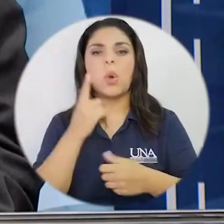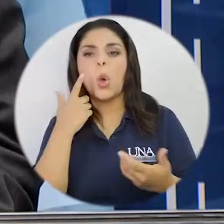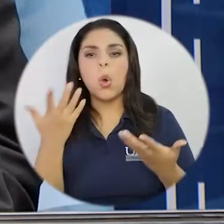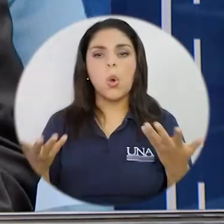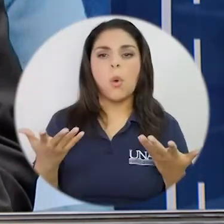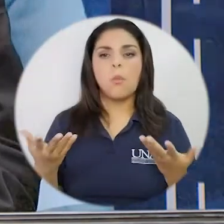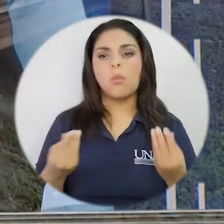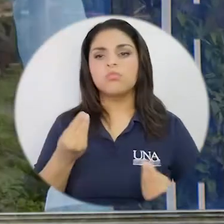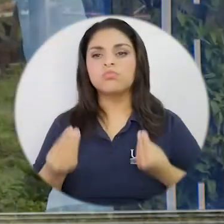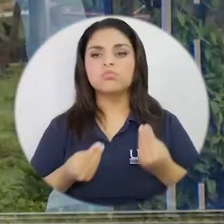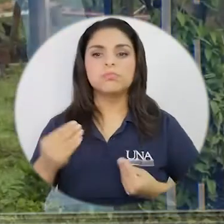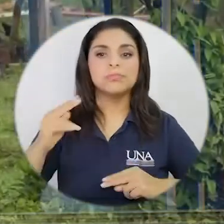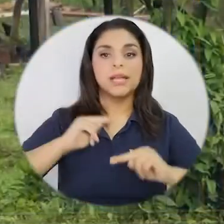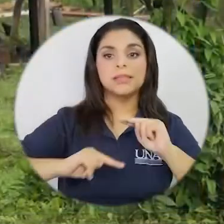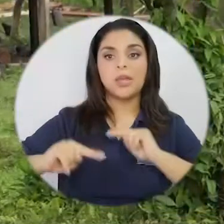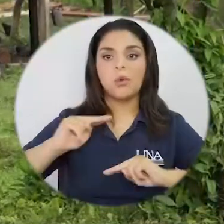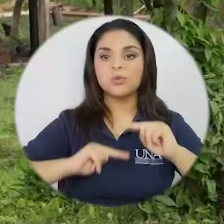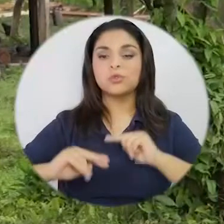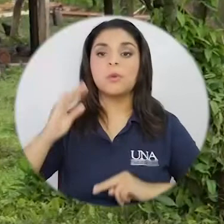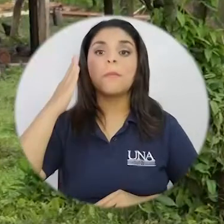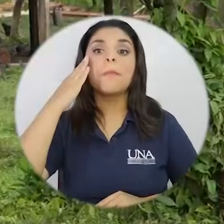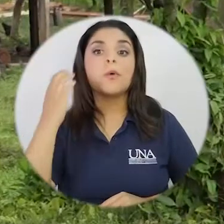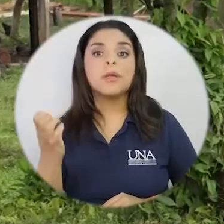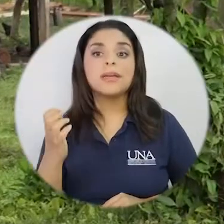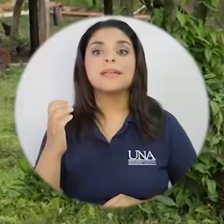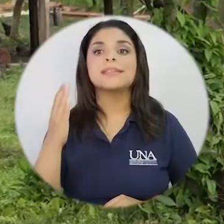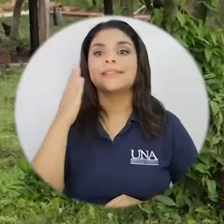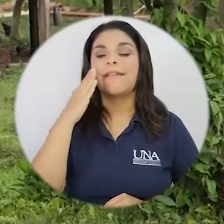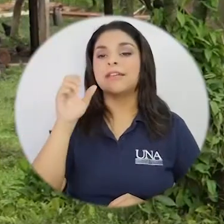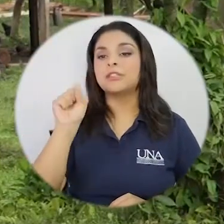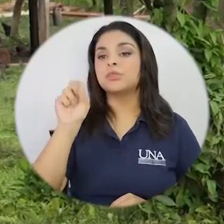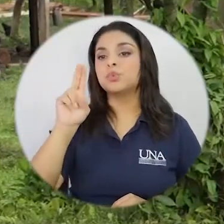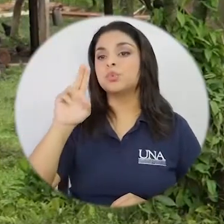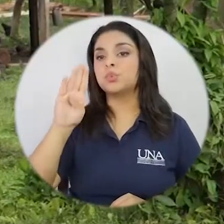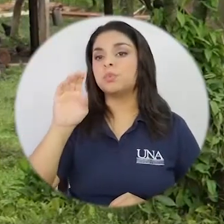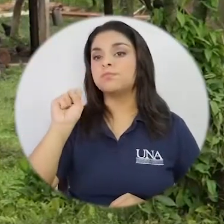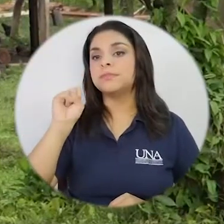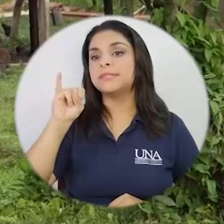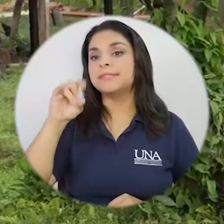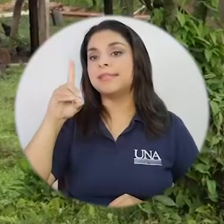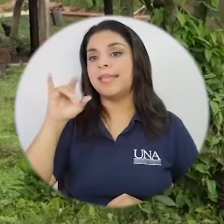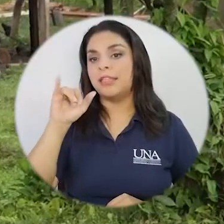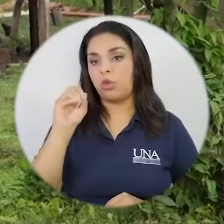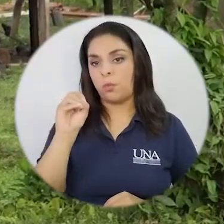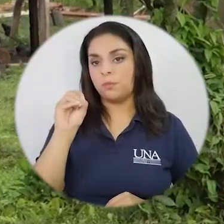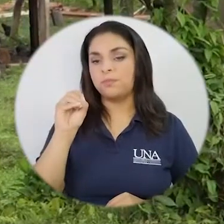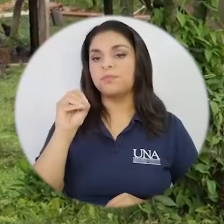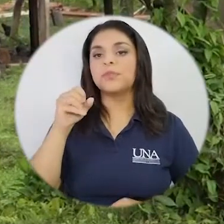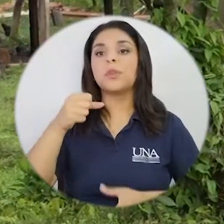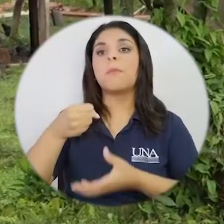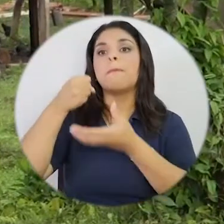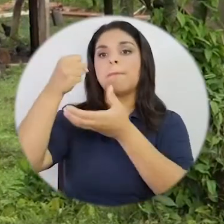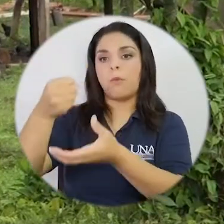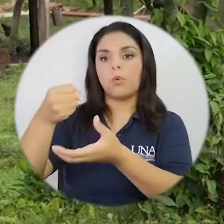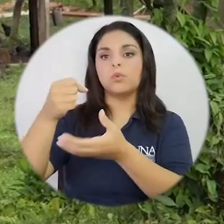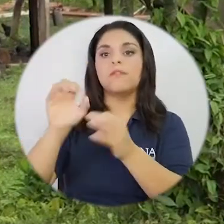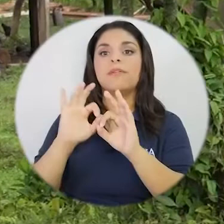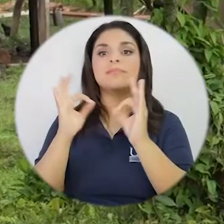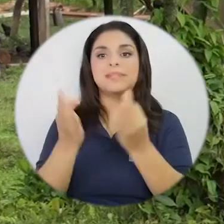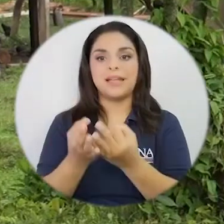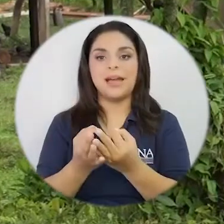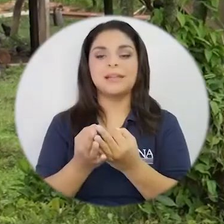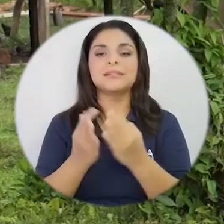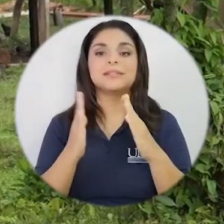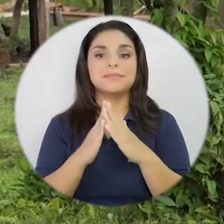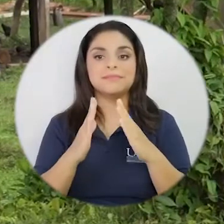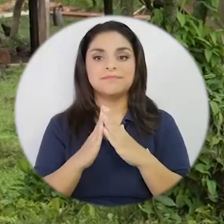forma llegar y hacer negocio, porque cuando estamos hablando de un subsidio, cuando estamos hablando de un bono familiar